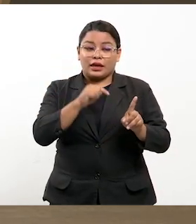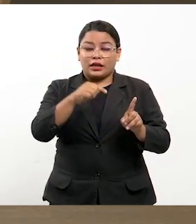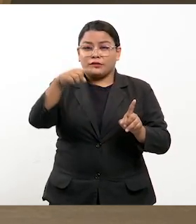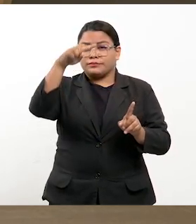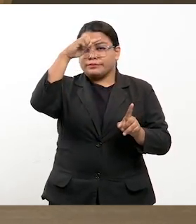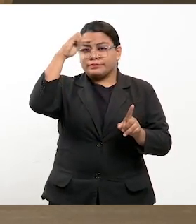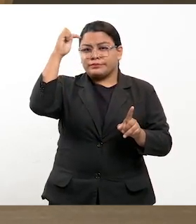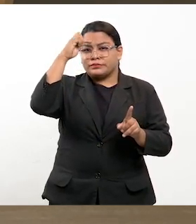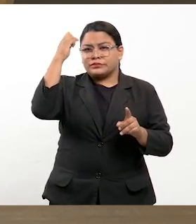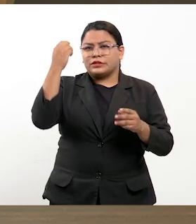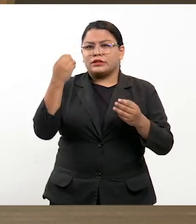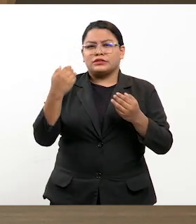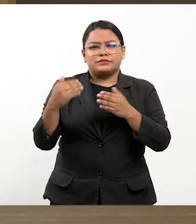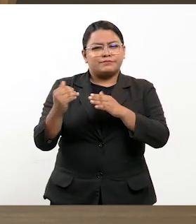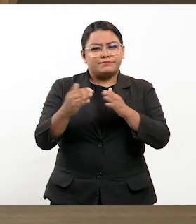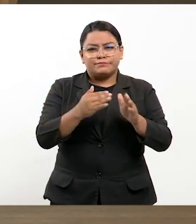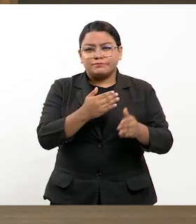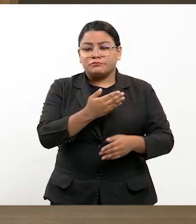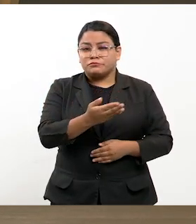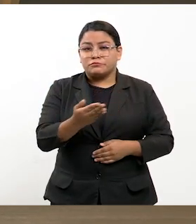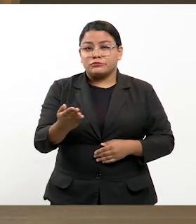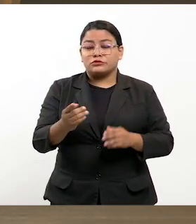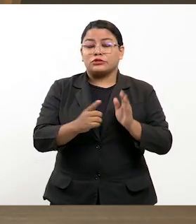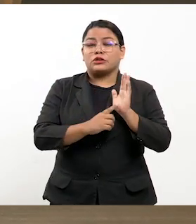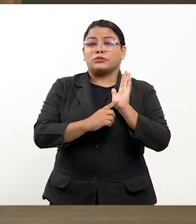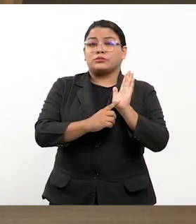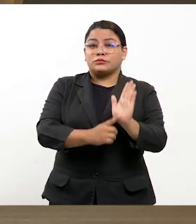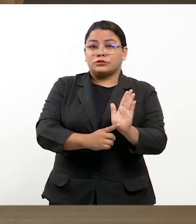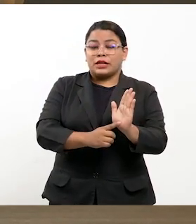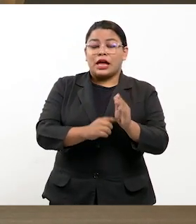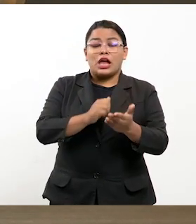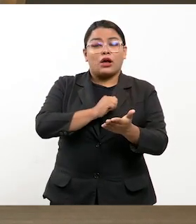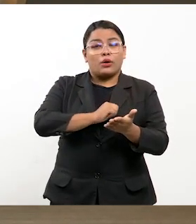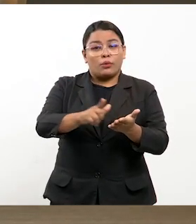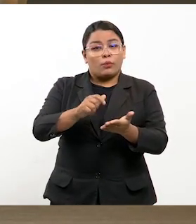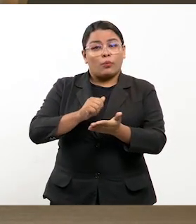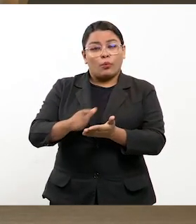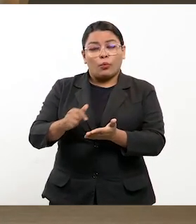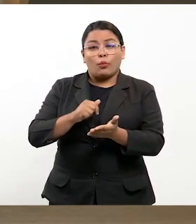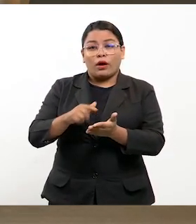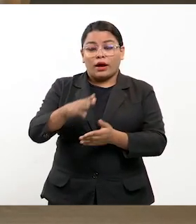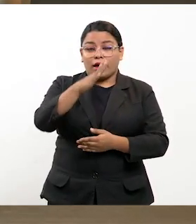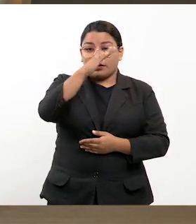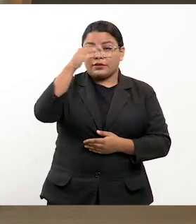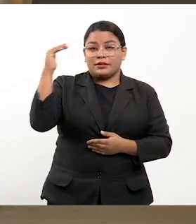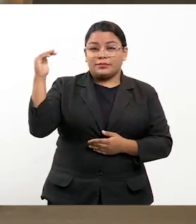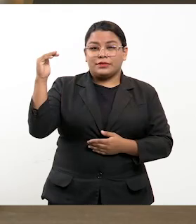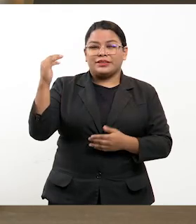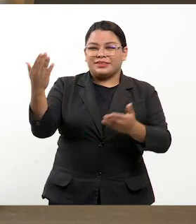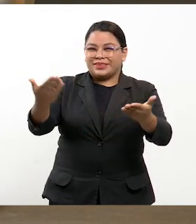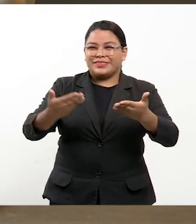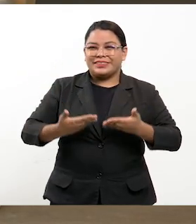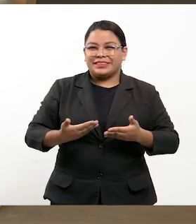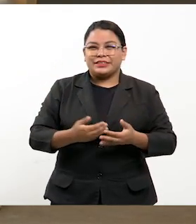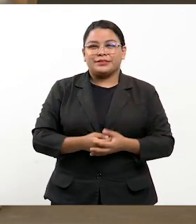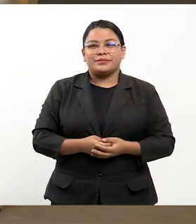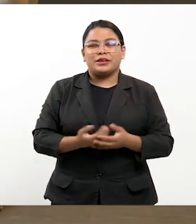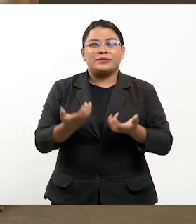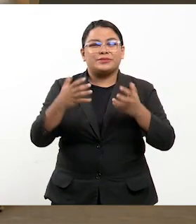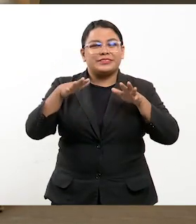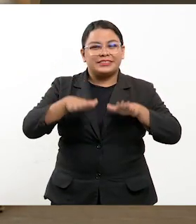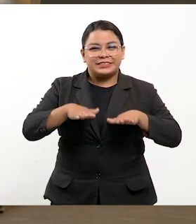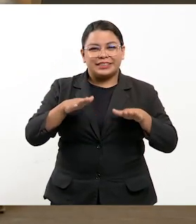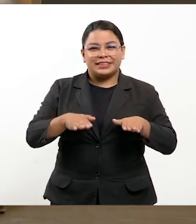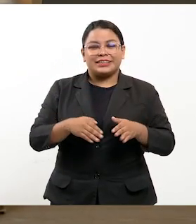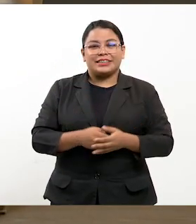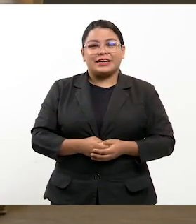la creación de varios productos que se han entregado en centros escolares a nivel nacional. Bienvenida, Marlene. Muchas